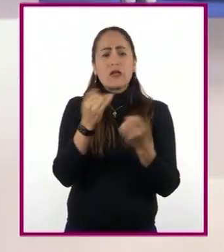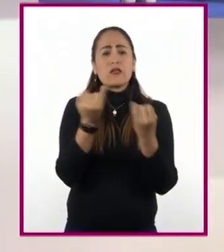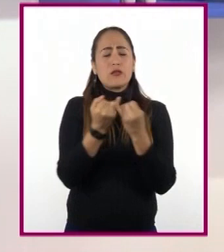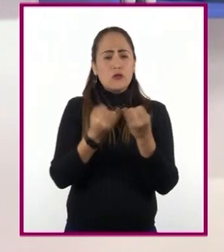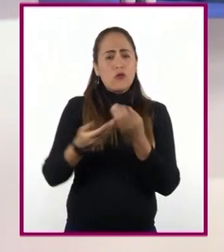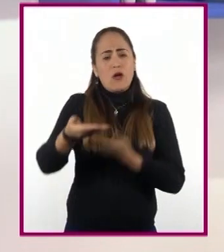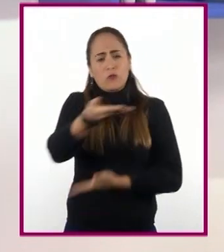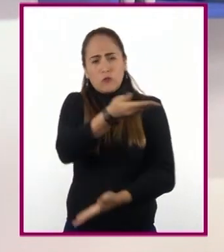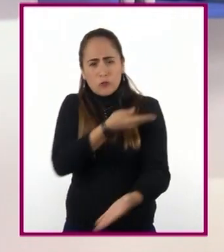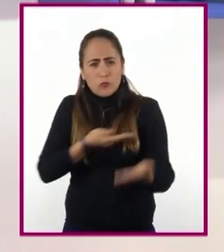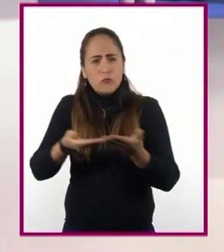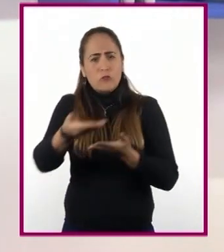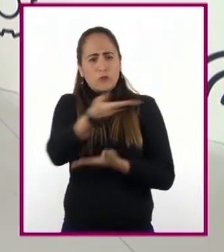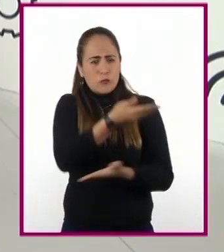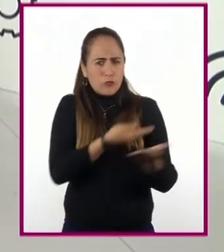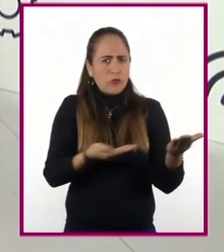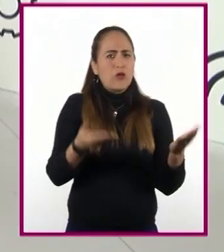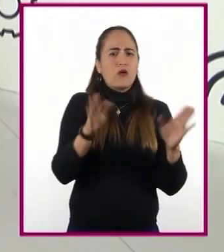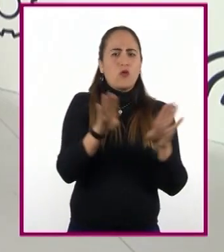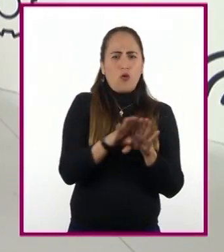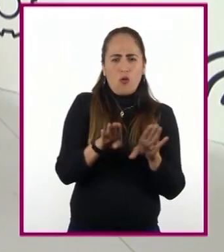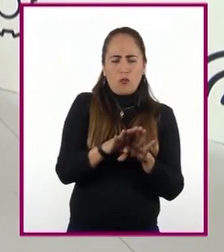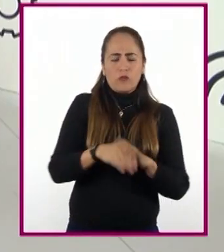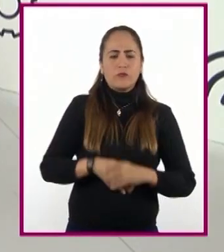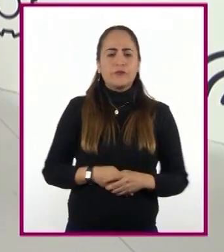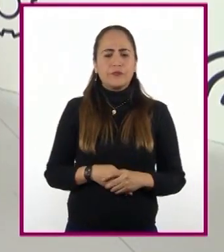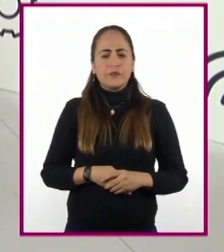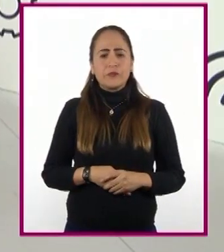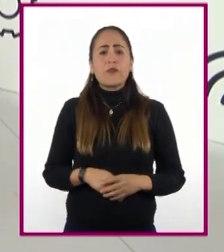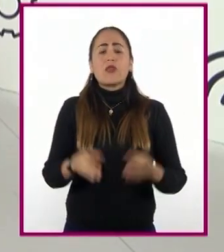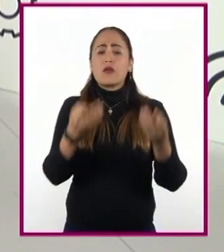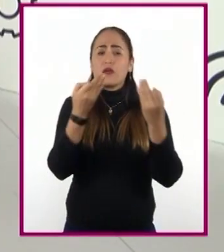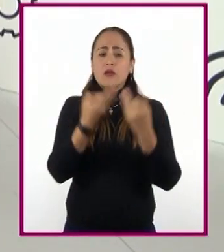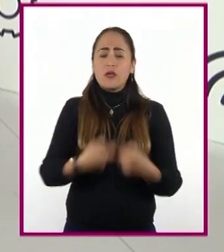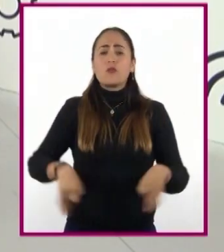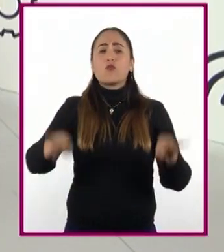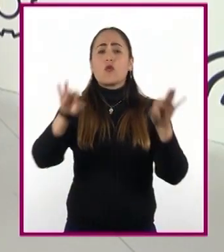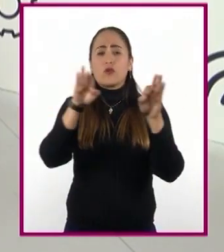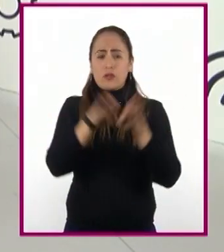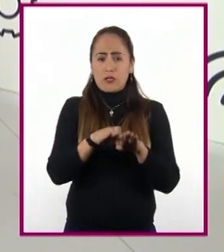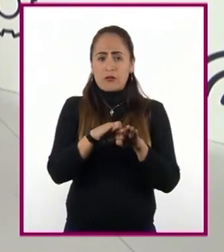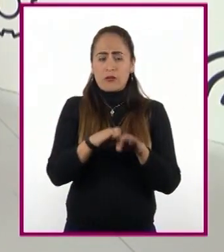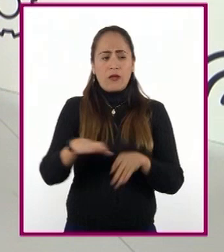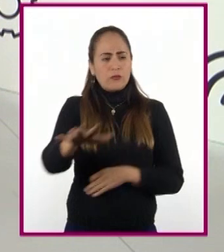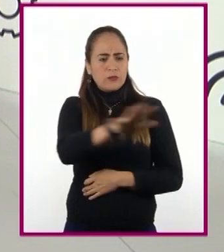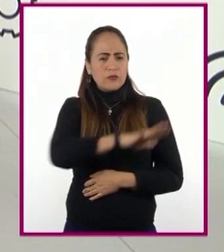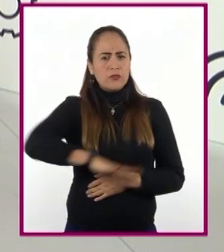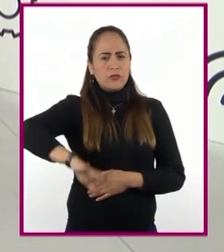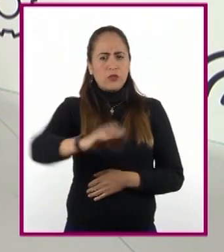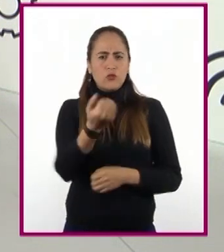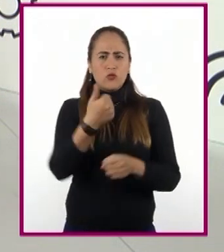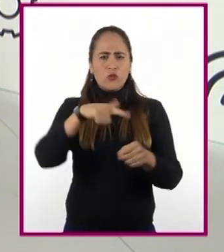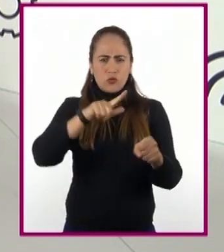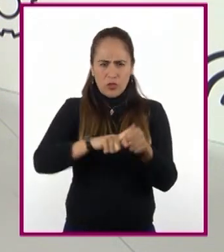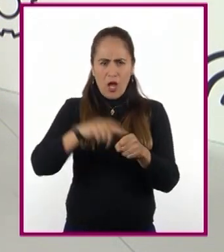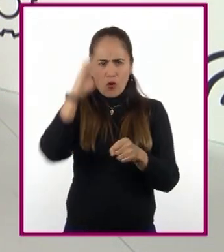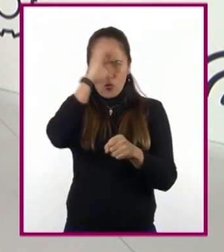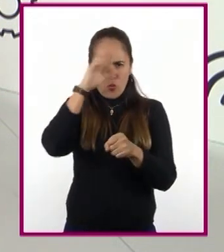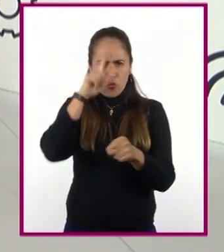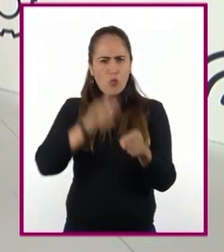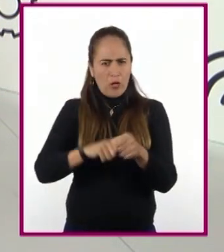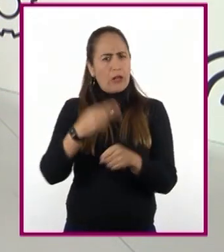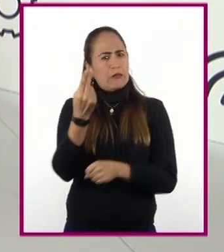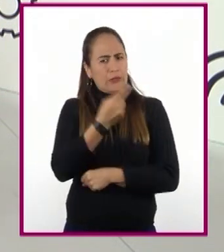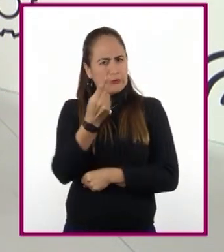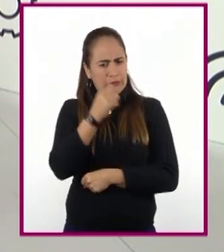relacionarse entre la sociedad. Es importante considerar el contexto social y cultural en el